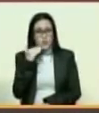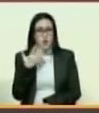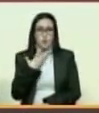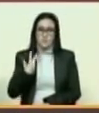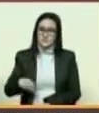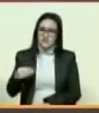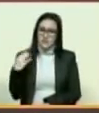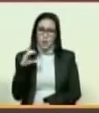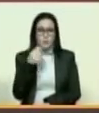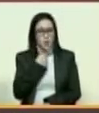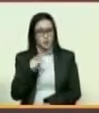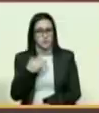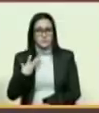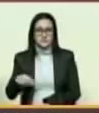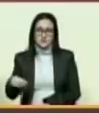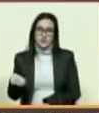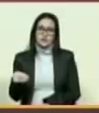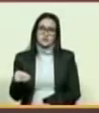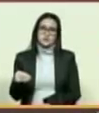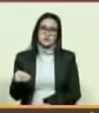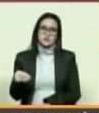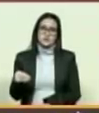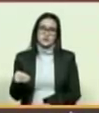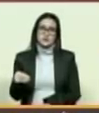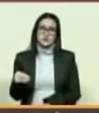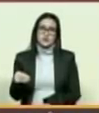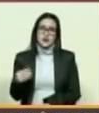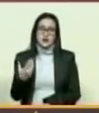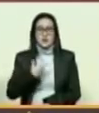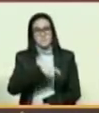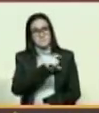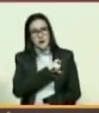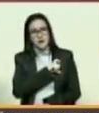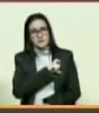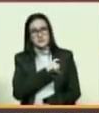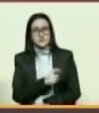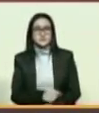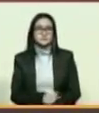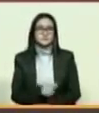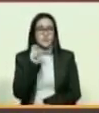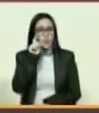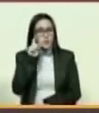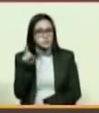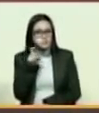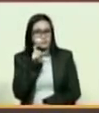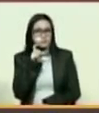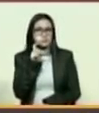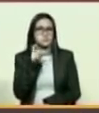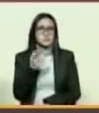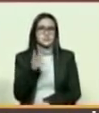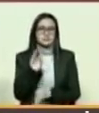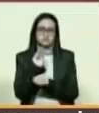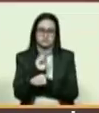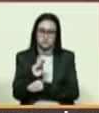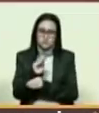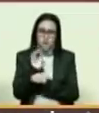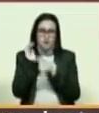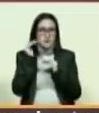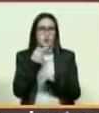La democracia que permite que nuestras mujeres preñadas, que nuestras mujeres en periodo de gestación puedan ser